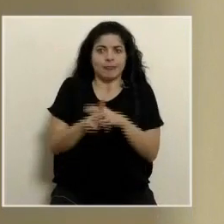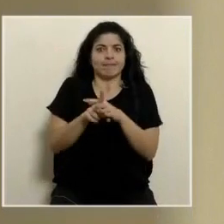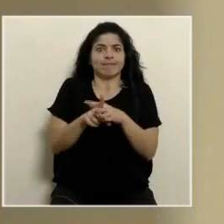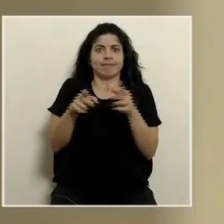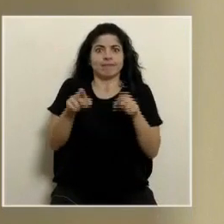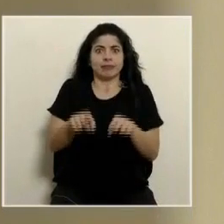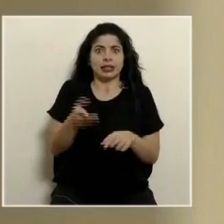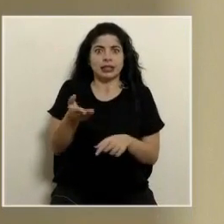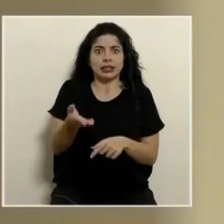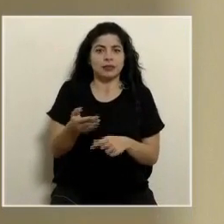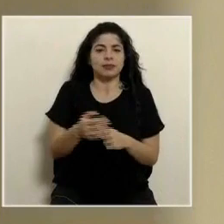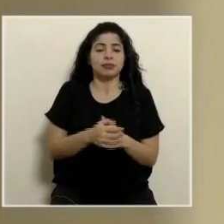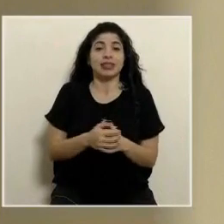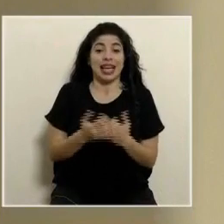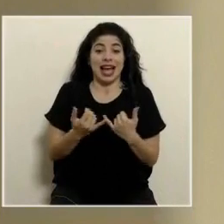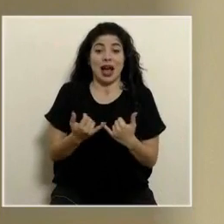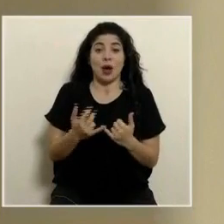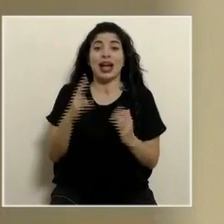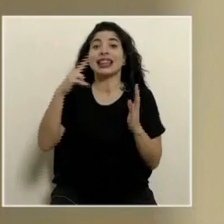A hoy se contabilizan